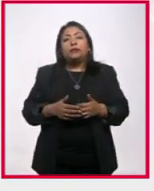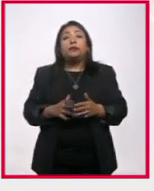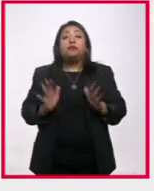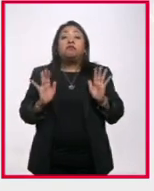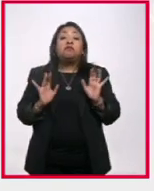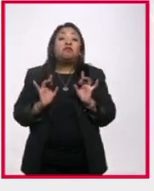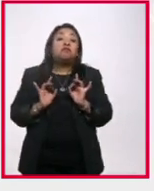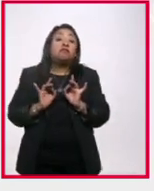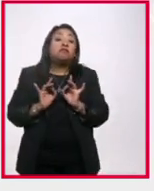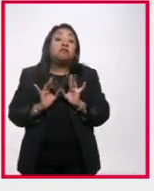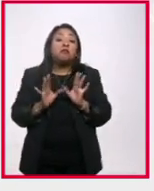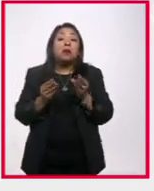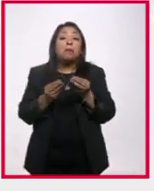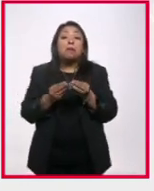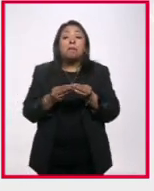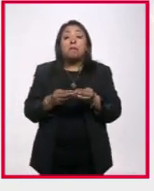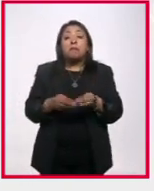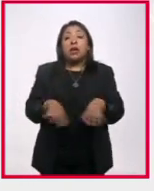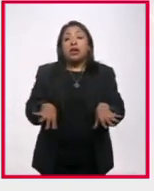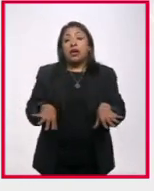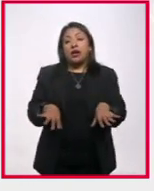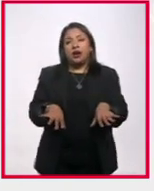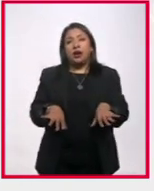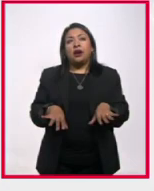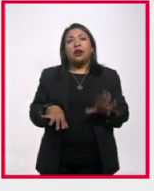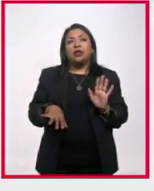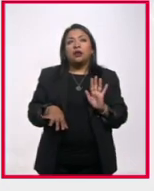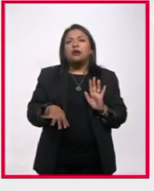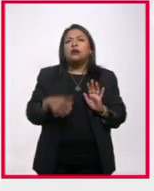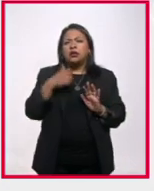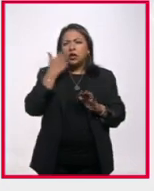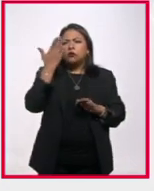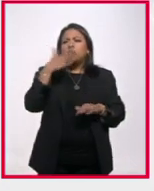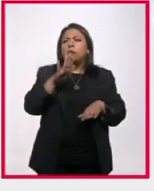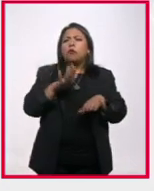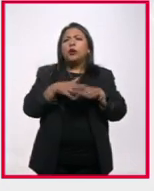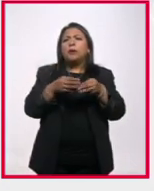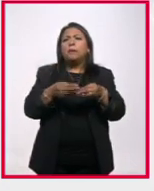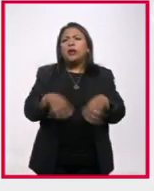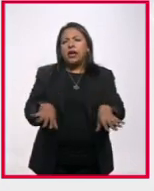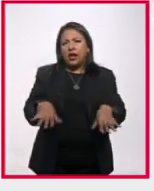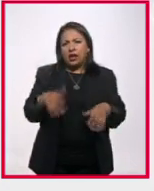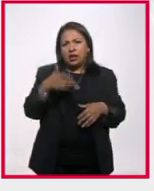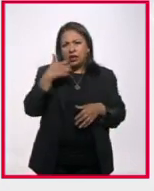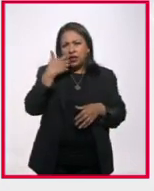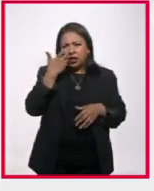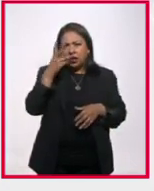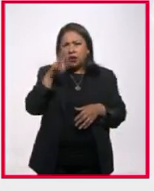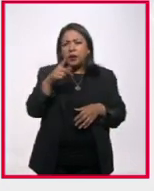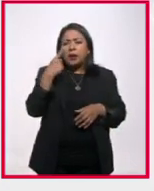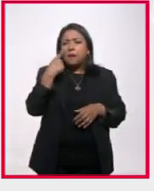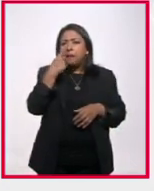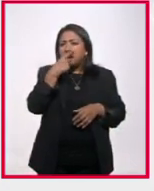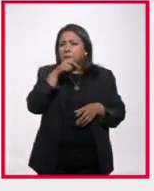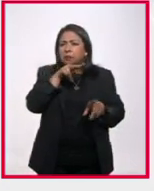Y en algunos casos pierden. Yo quiero saber por qué pierden. Y quiero tener una